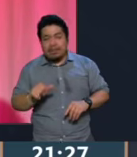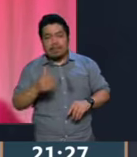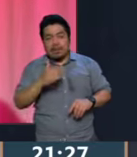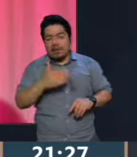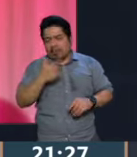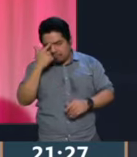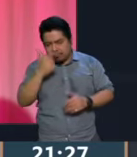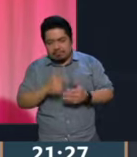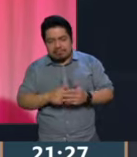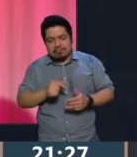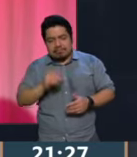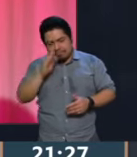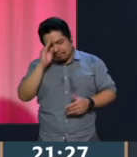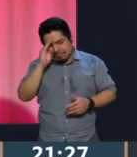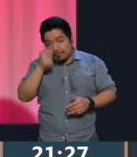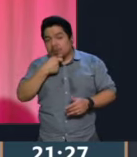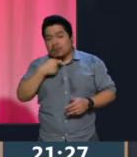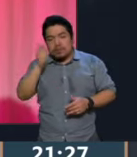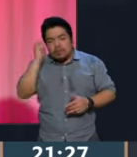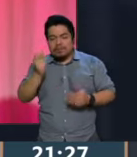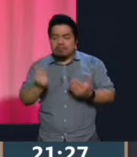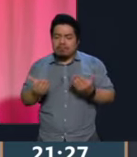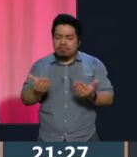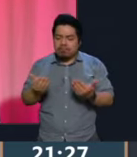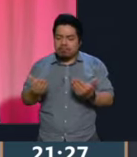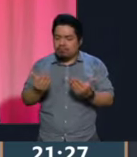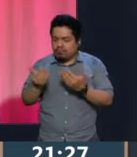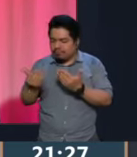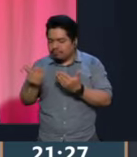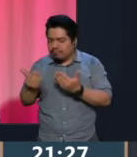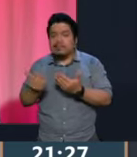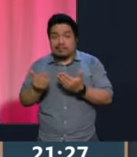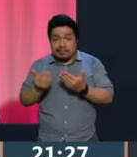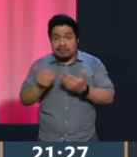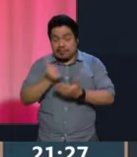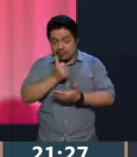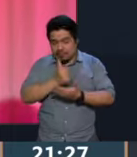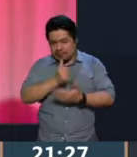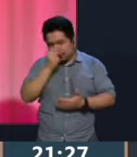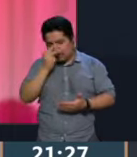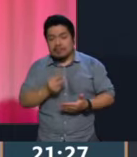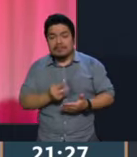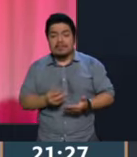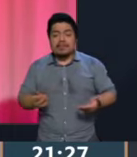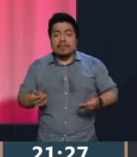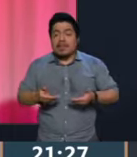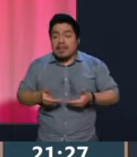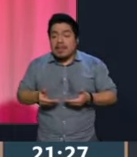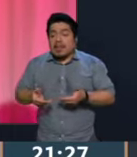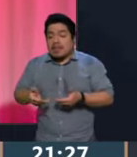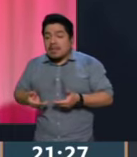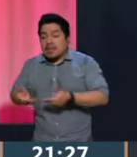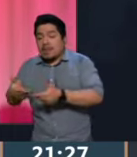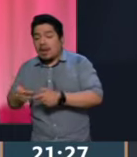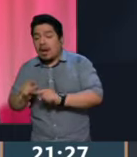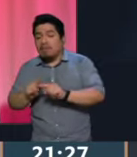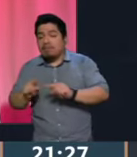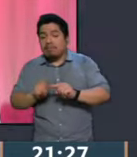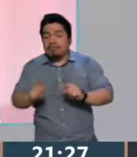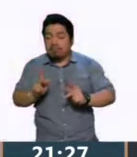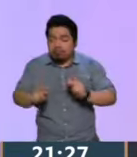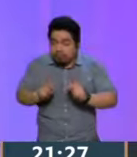que ha sido una campaña de contrastes, particularmente la Ciudad de México, en las calles se vive, la gente